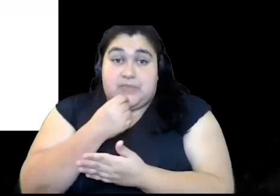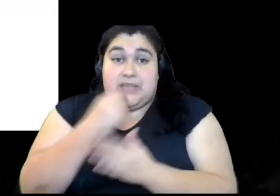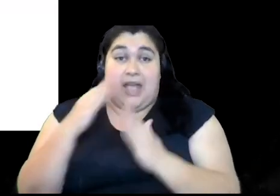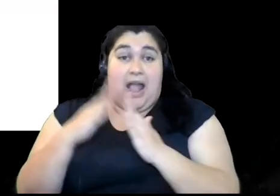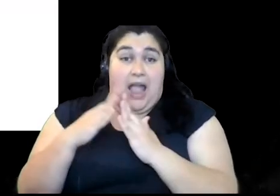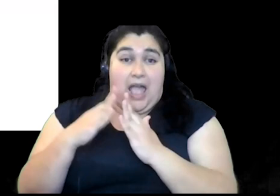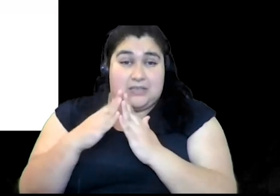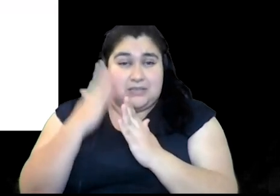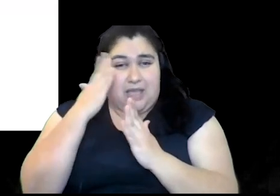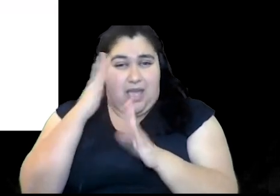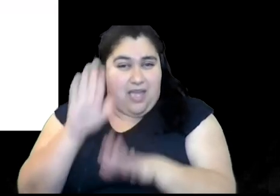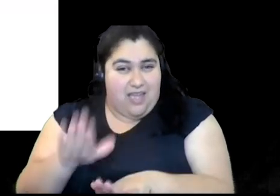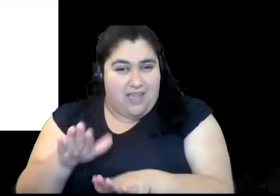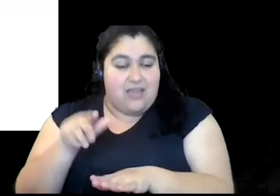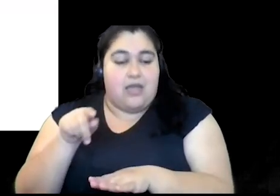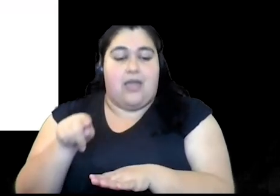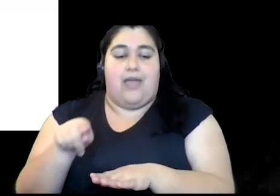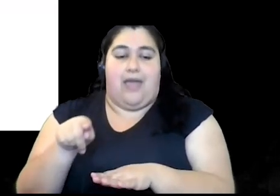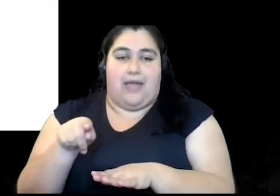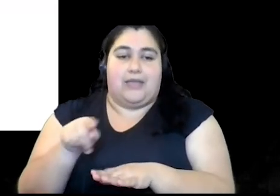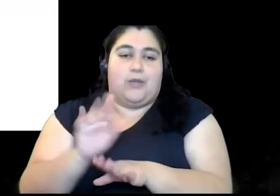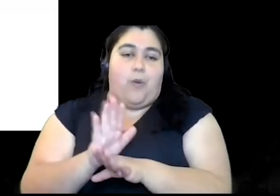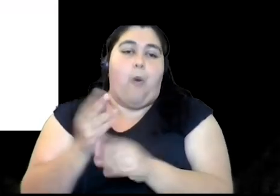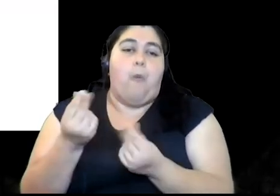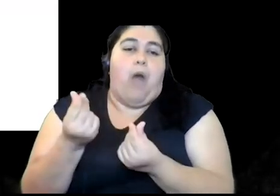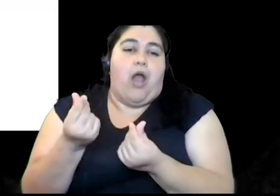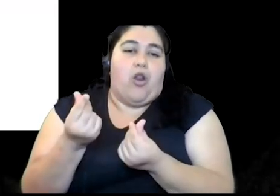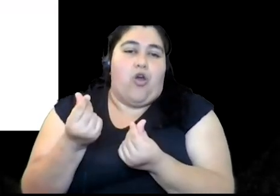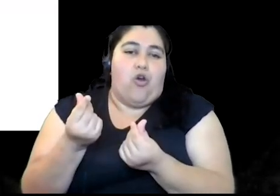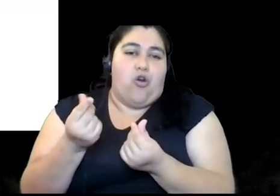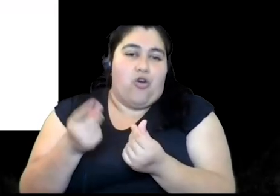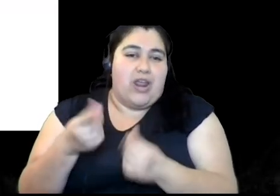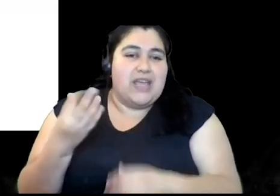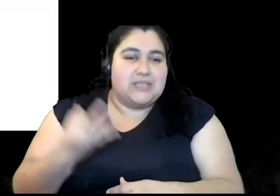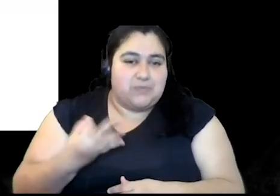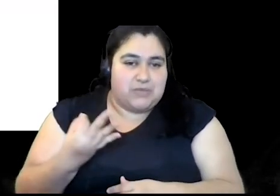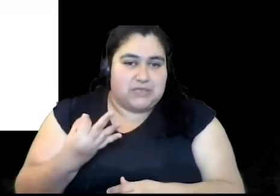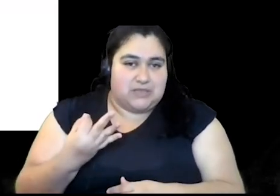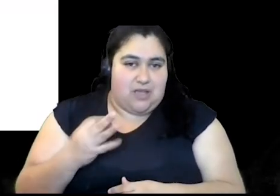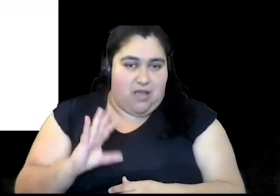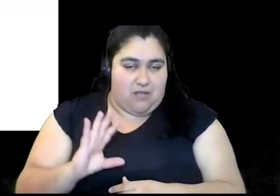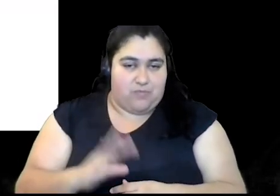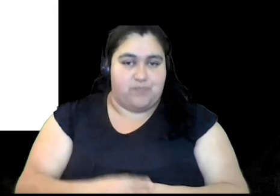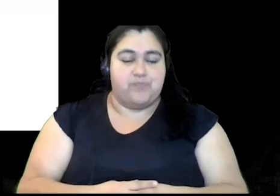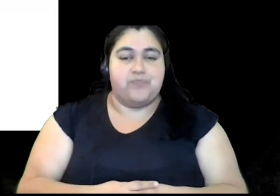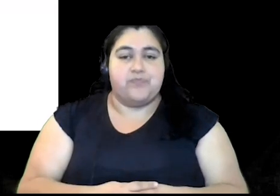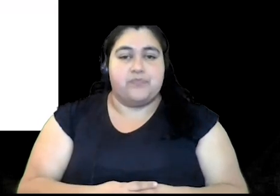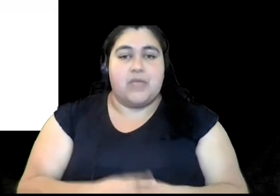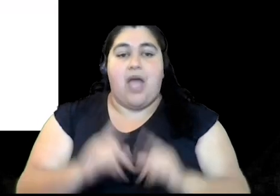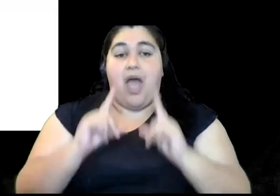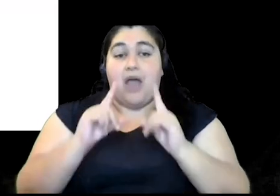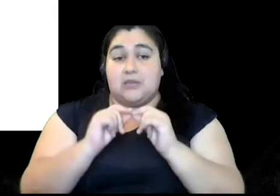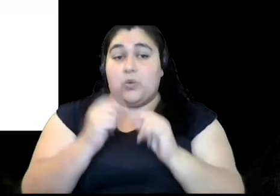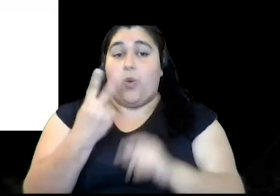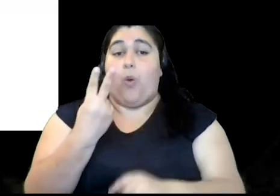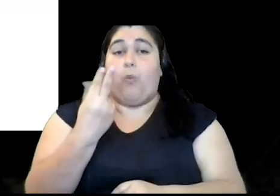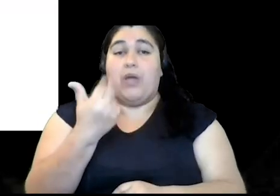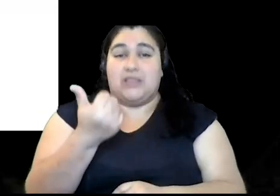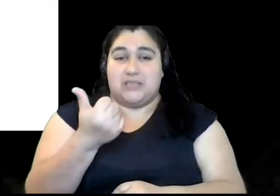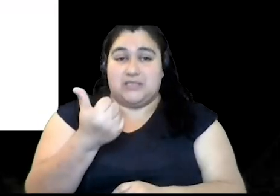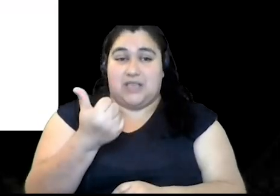casa habitación genera un valor locativo presunto exento. Artículo